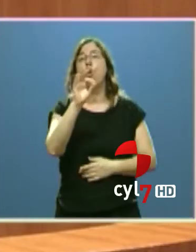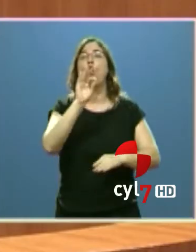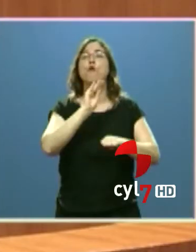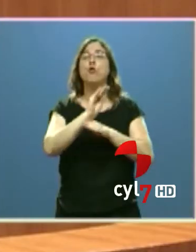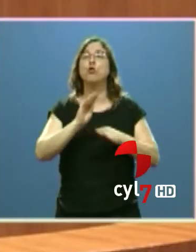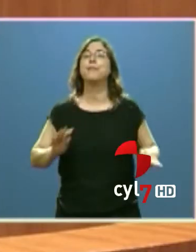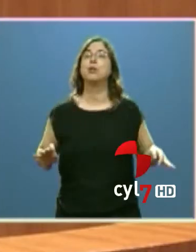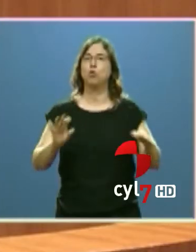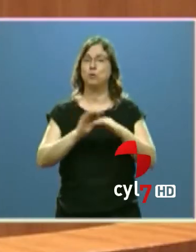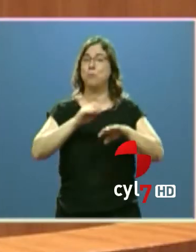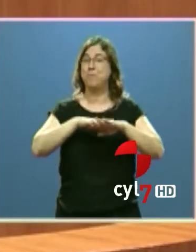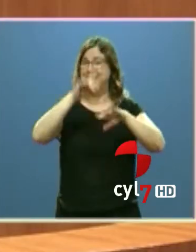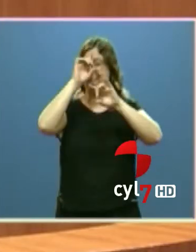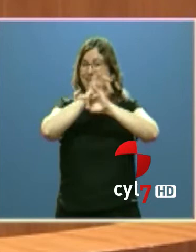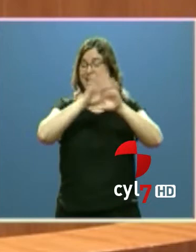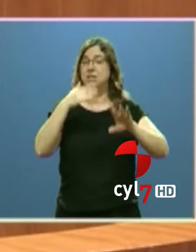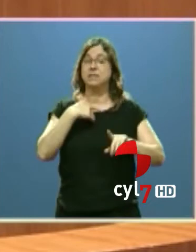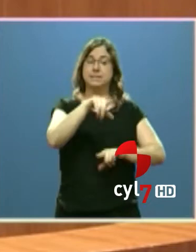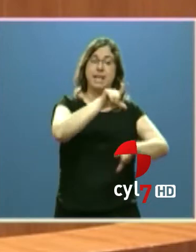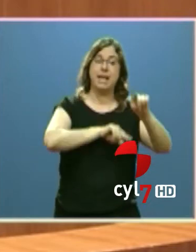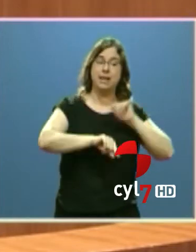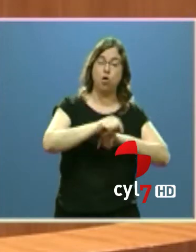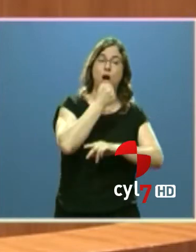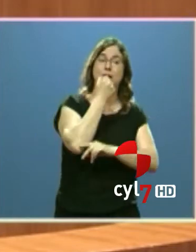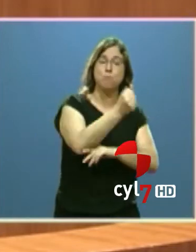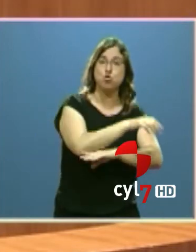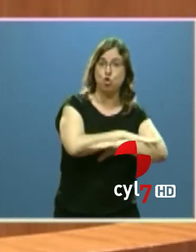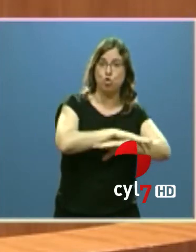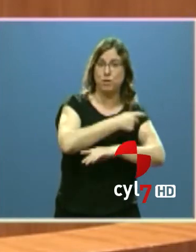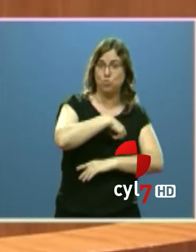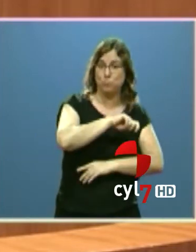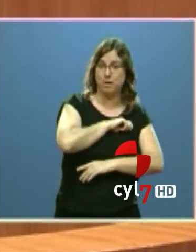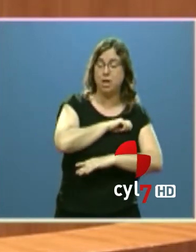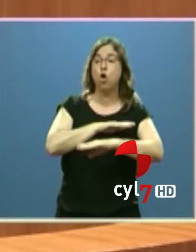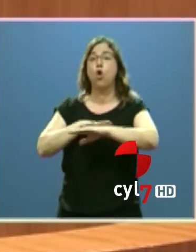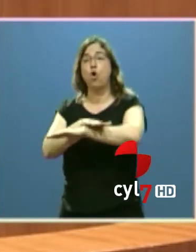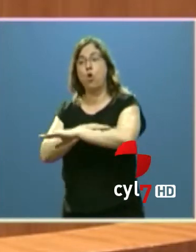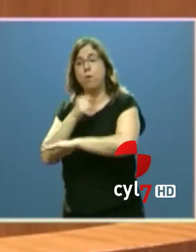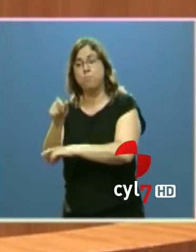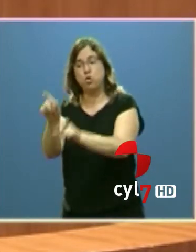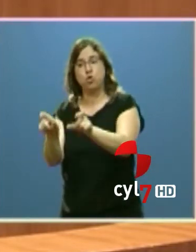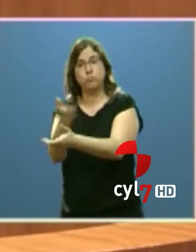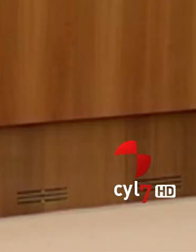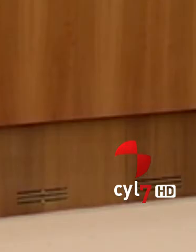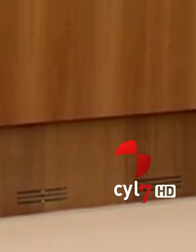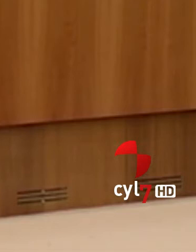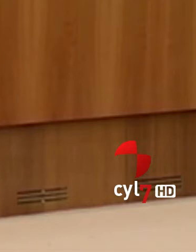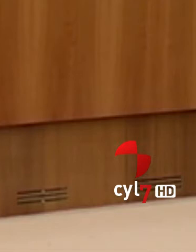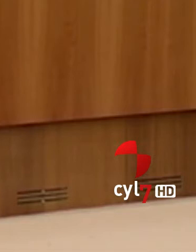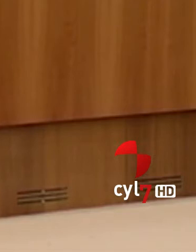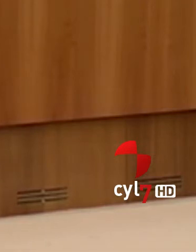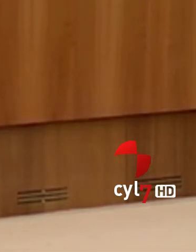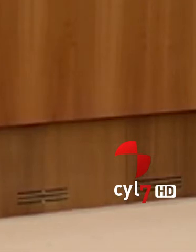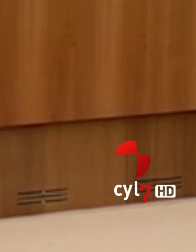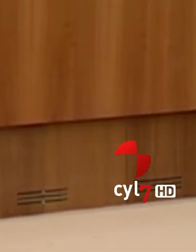fac para que le quede claro si tengo que elegir entre ponerme del lado del gobierno de españa o del lado de nuestra gente voy a estar siempre del lado de nuestra gente pero como